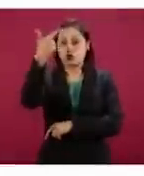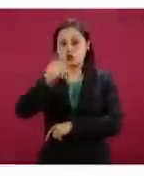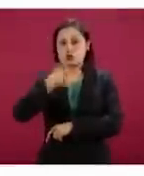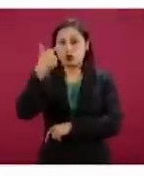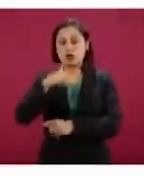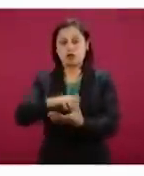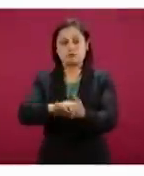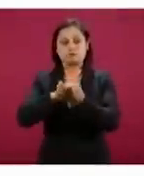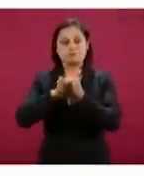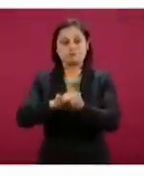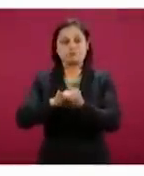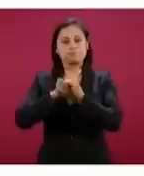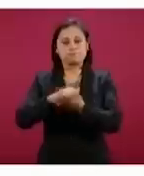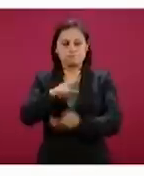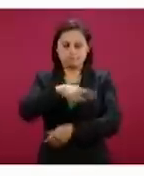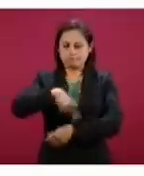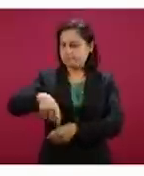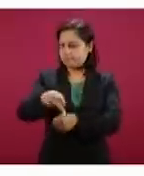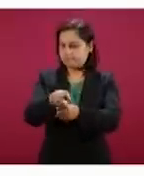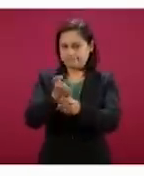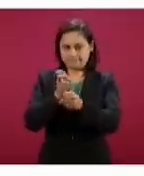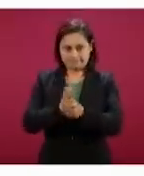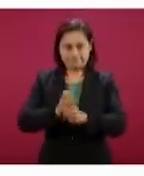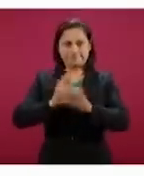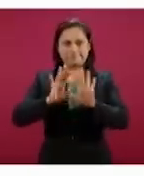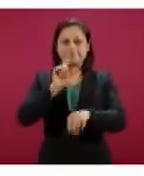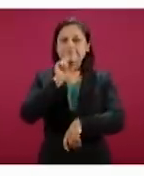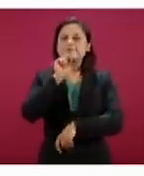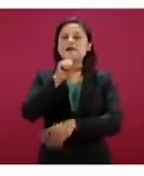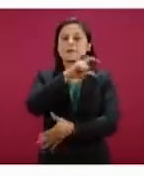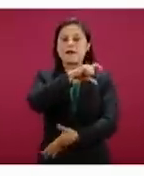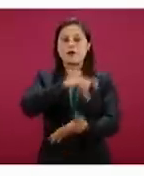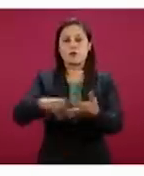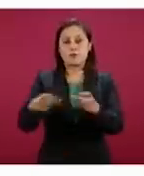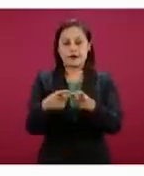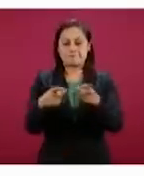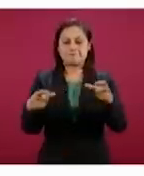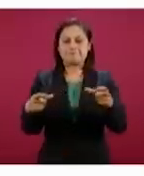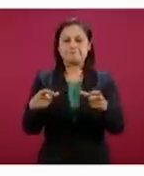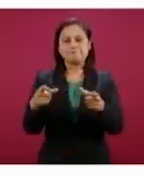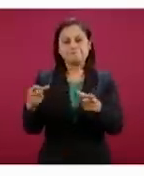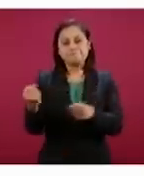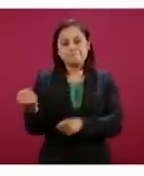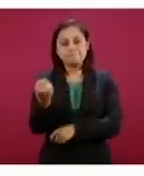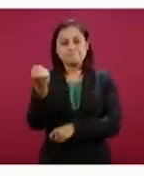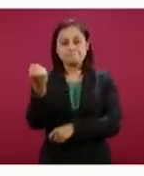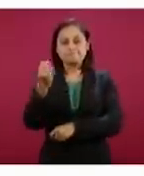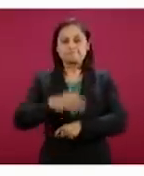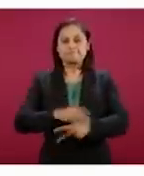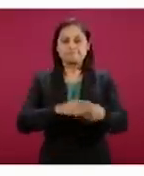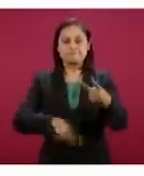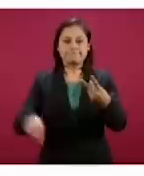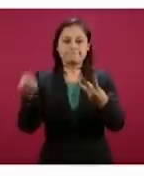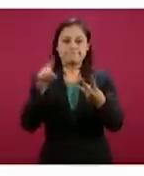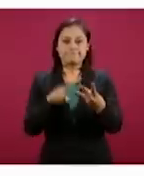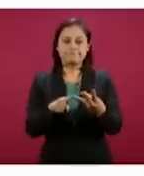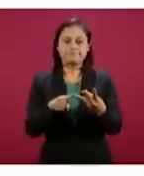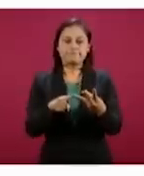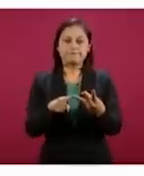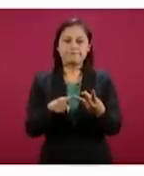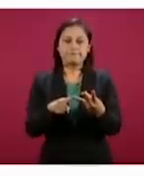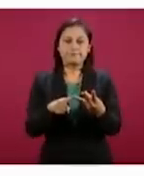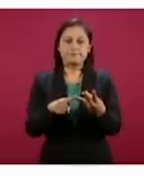cordialmente invitados al evento y a comprar el billete respectivo. En tercer lugar,